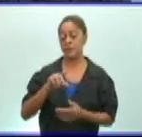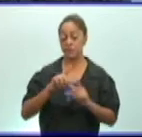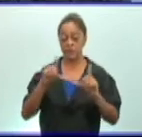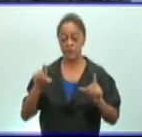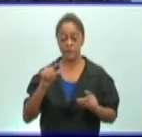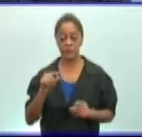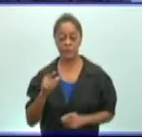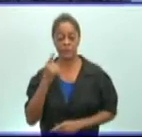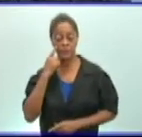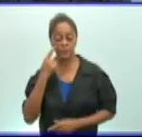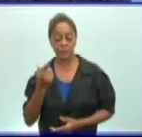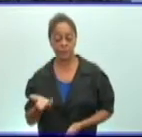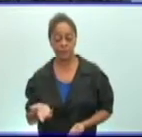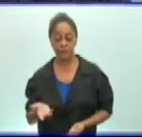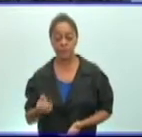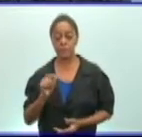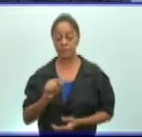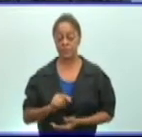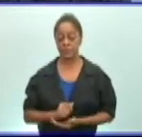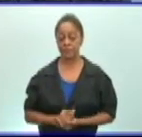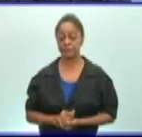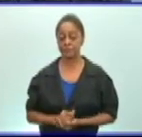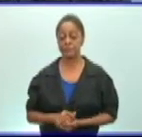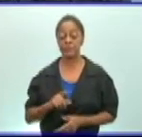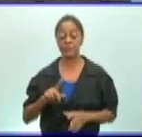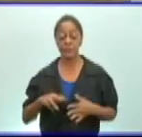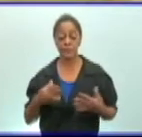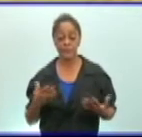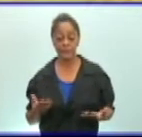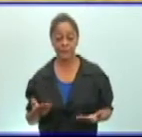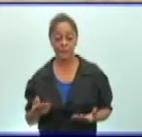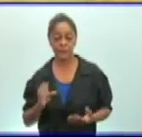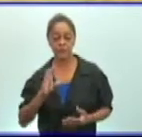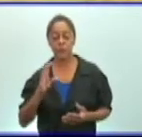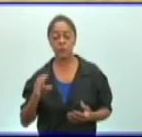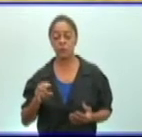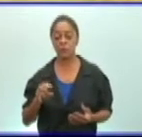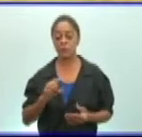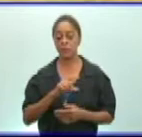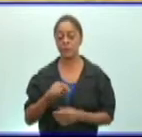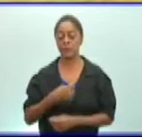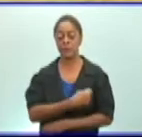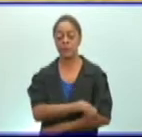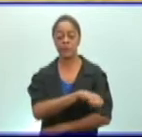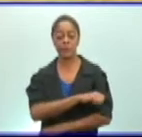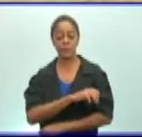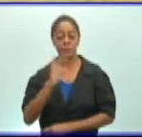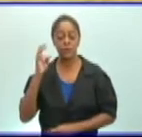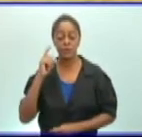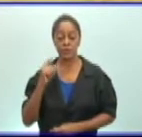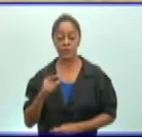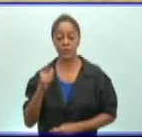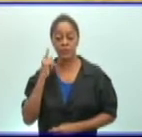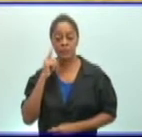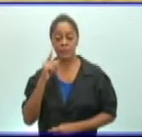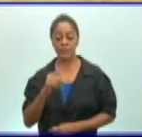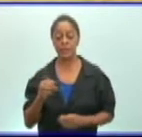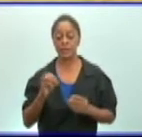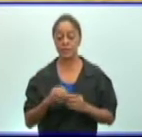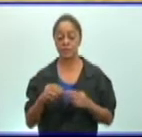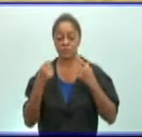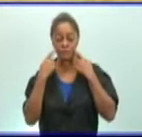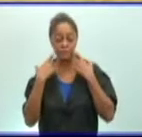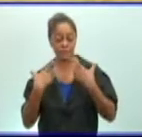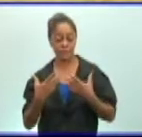estamos analizando precisamente. Pero, ¿cómo se formó el pueblo griego? ¿Qué les parece si vamos a la sección Clio